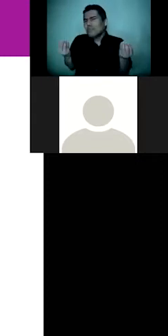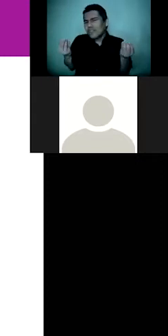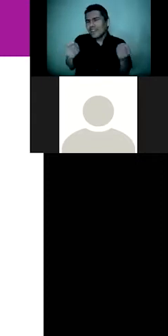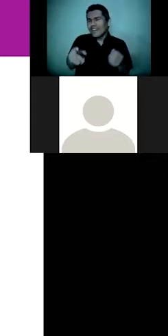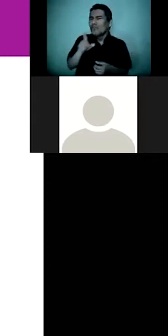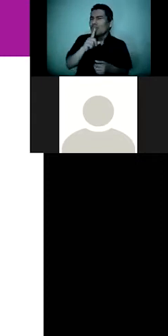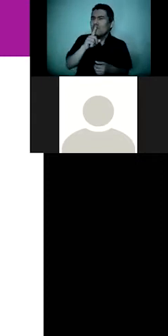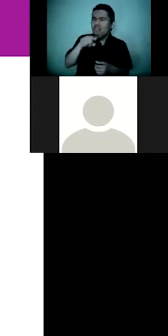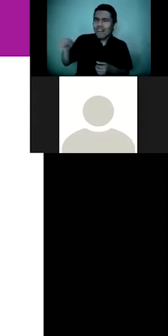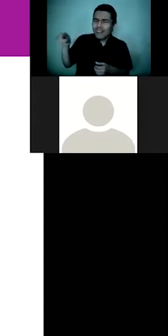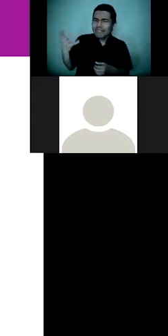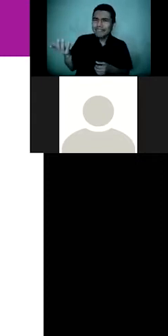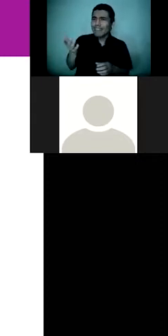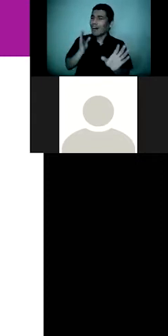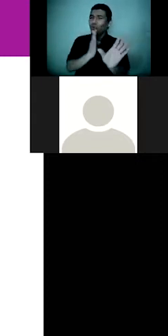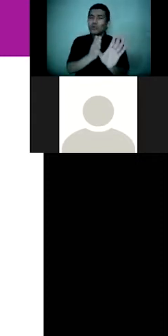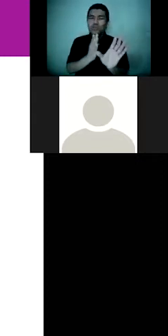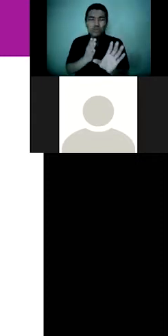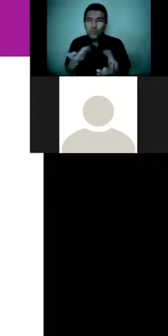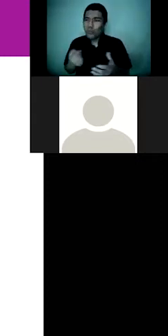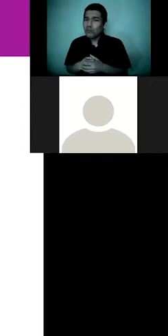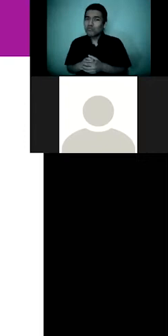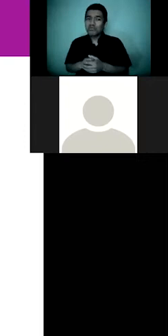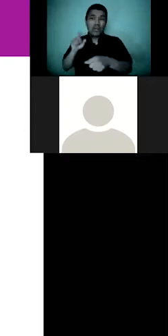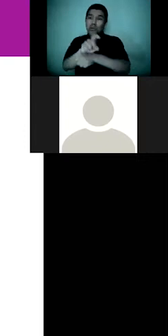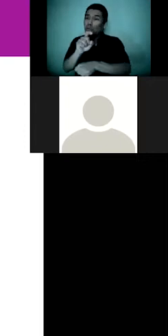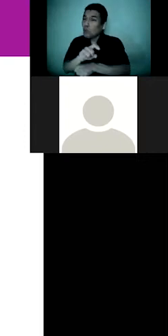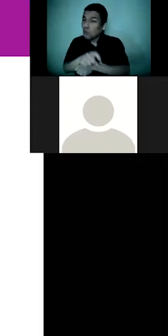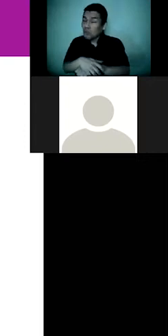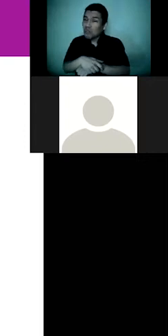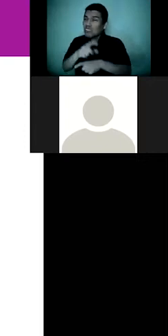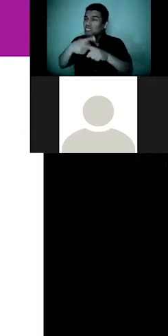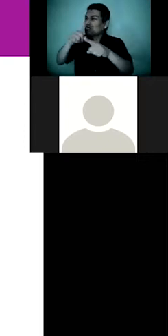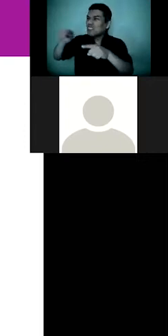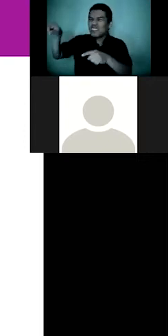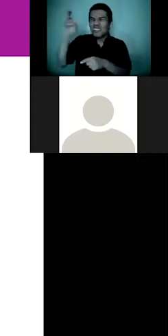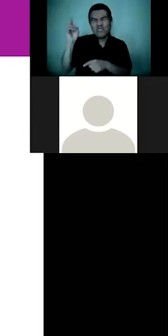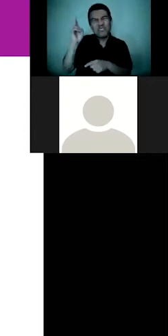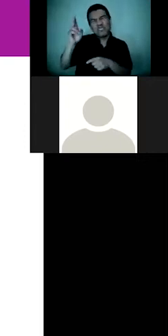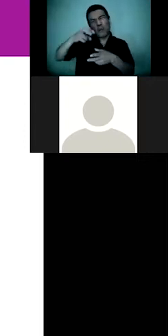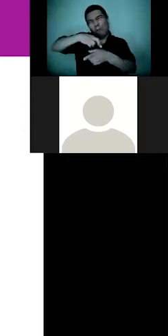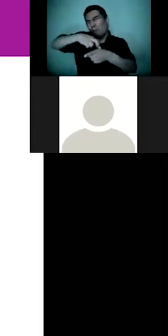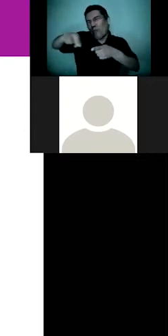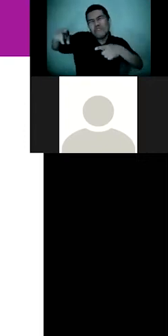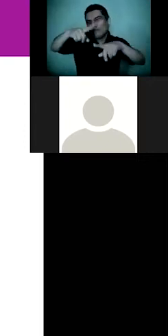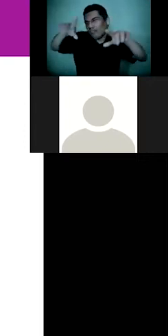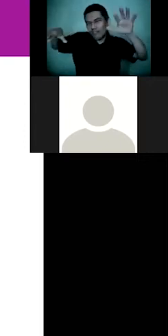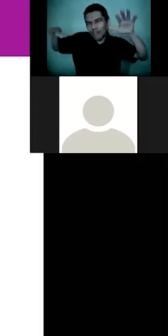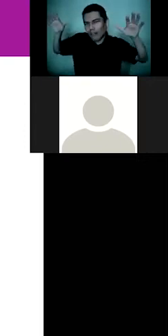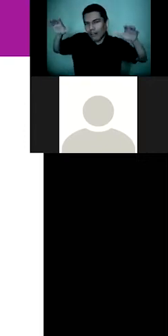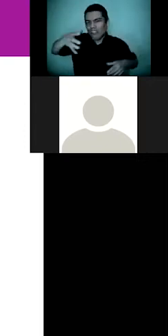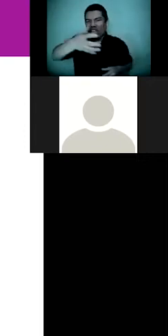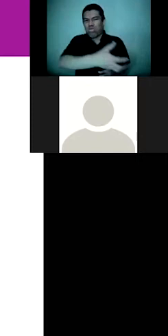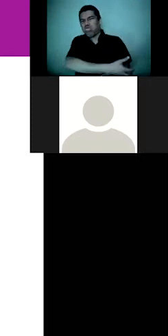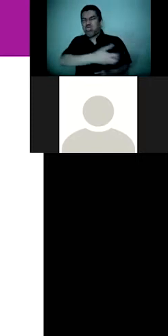Ahora ya hemos estado viendo el por qué los papás, los psicólogos, los profesores, diferentes